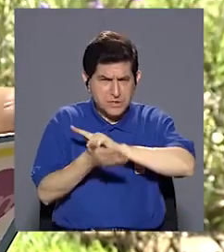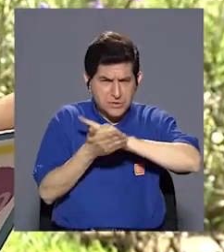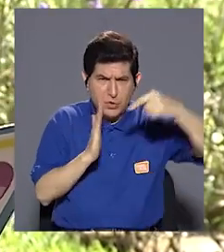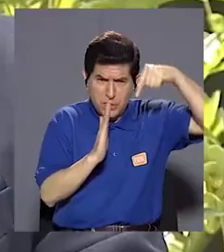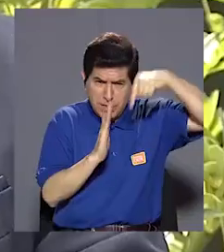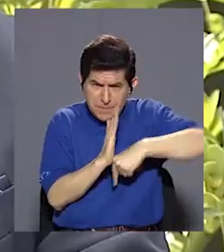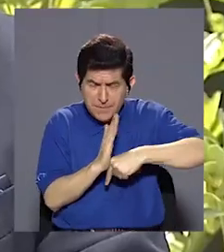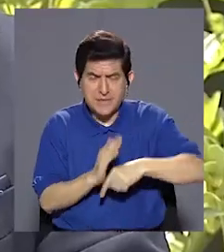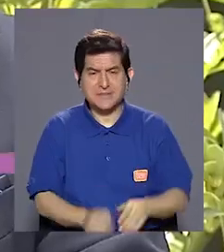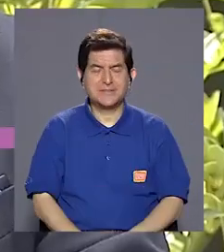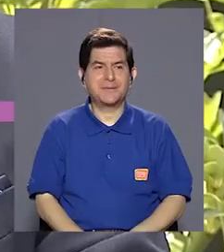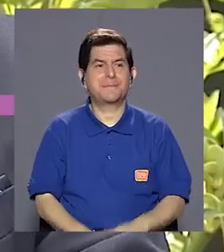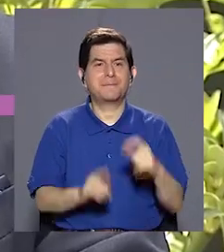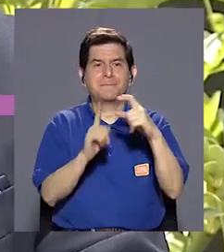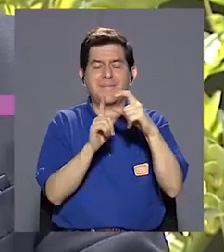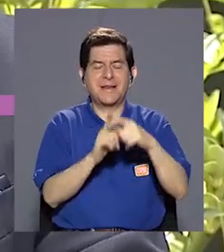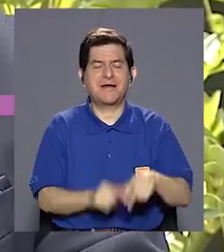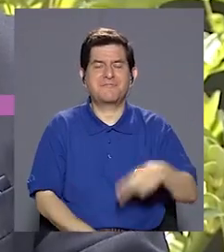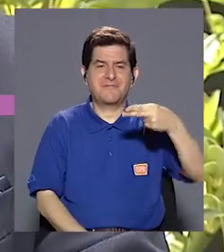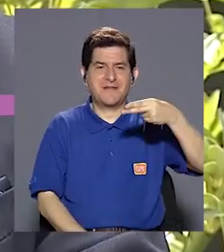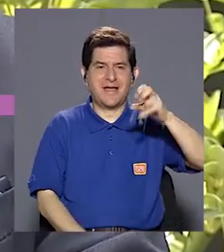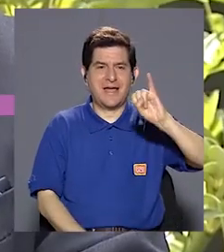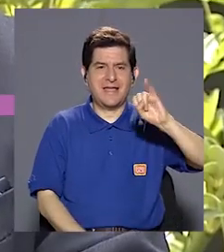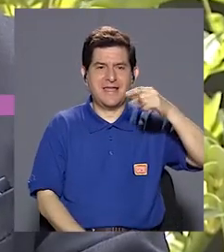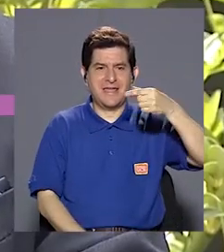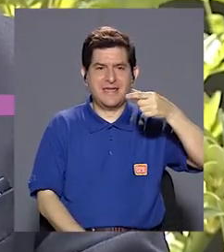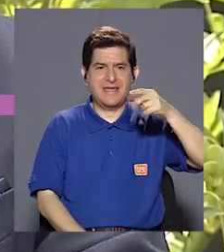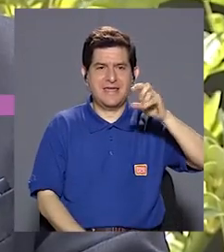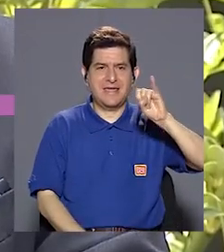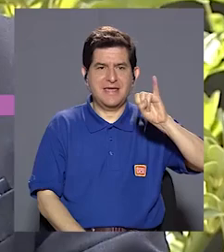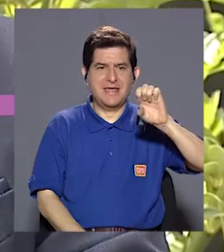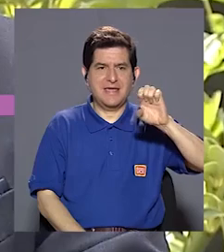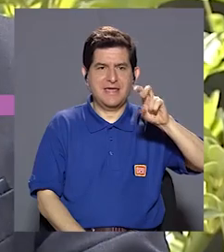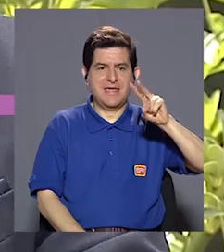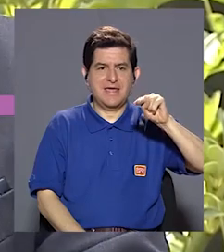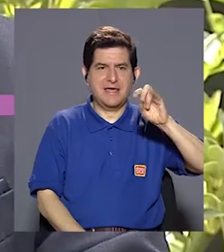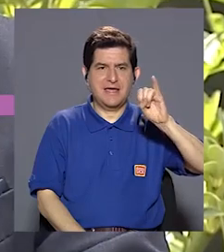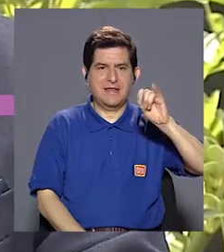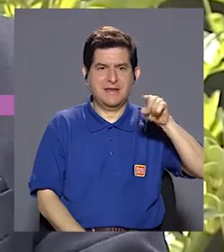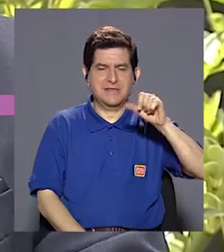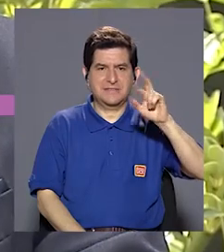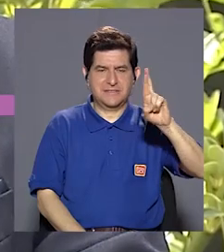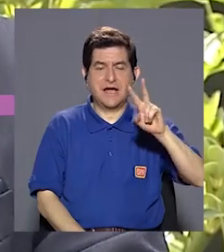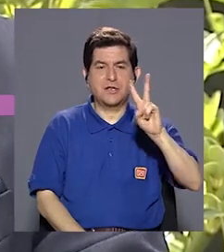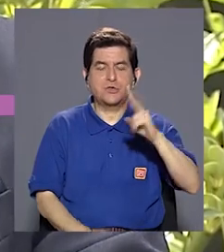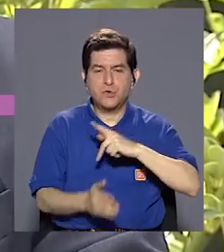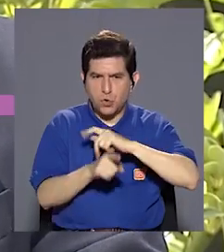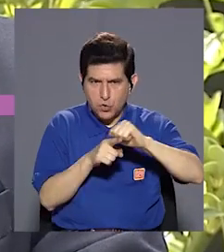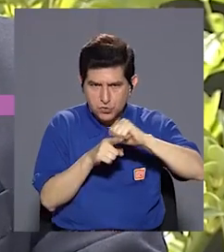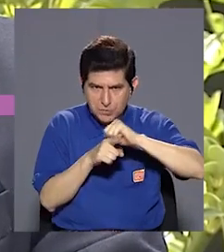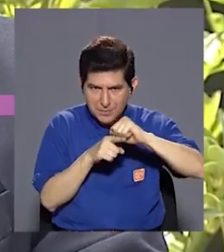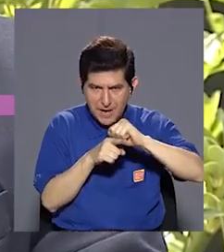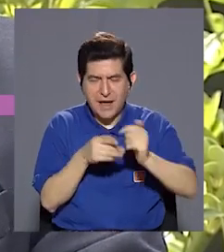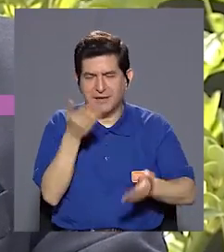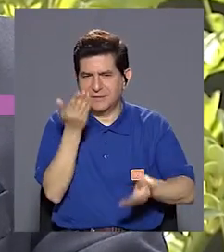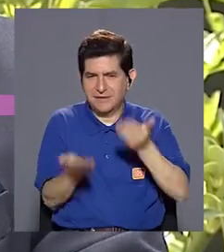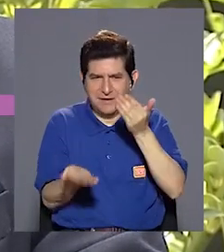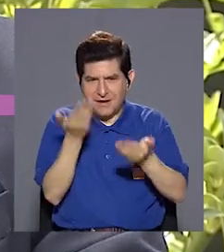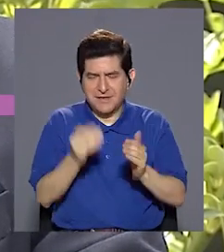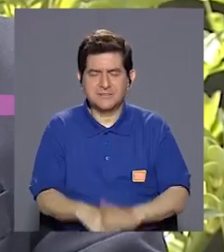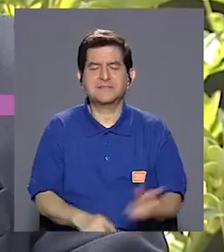cuánto lo hacemos? Bueno, el término de higienizar las manos se refiere básicamente a dos prácticas que